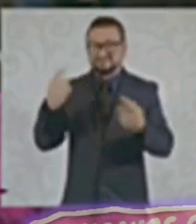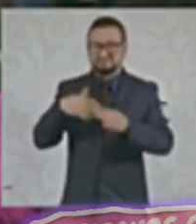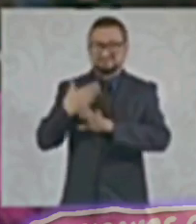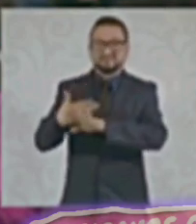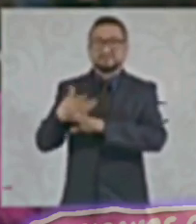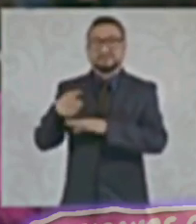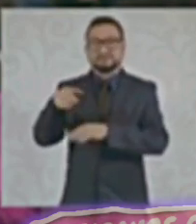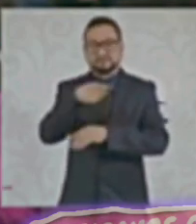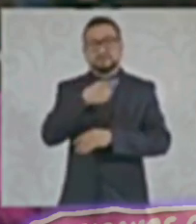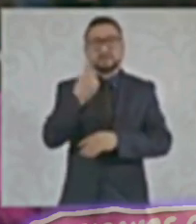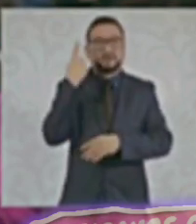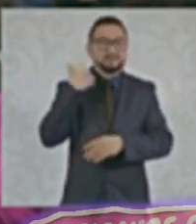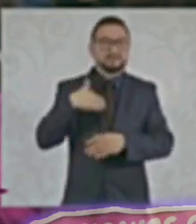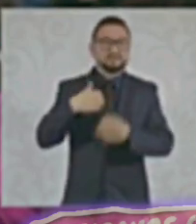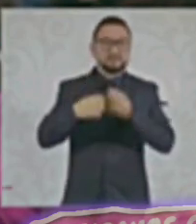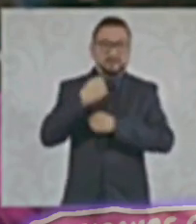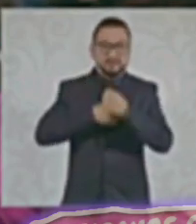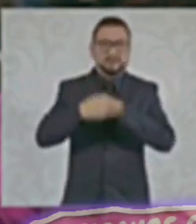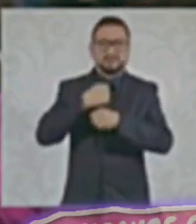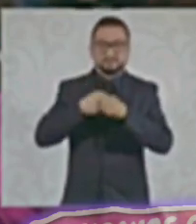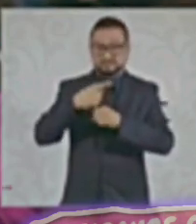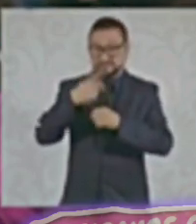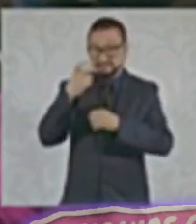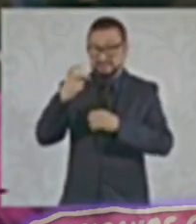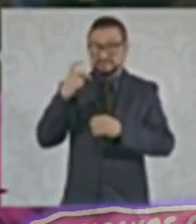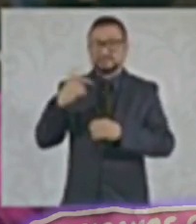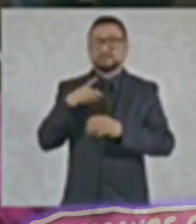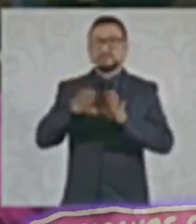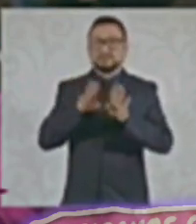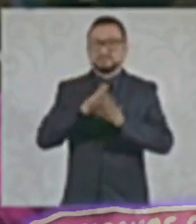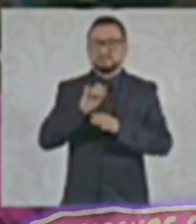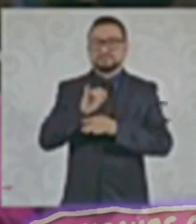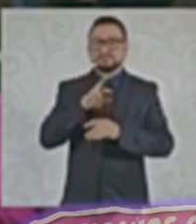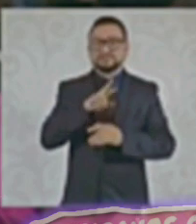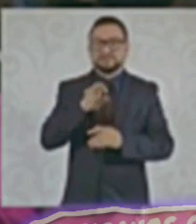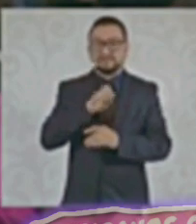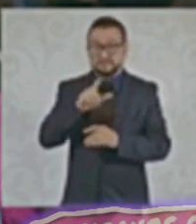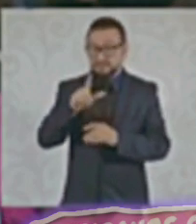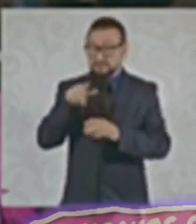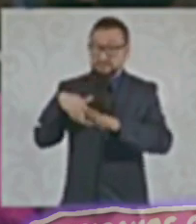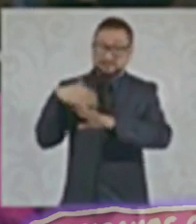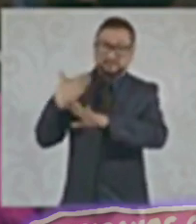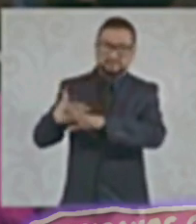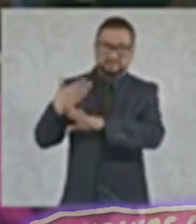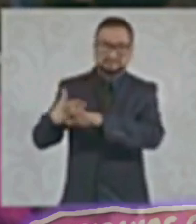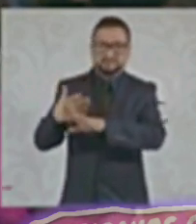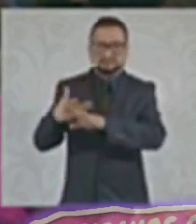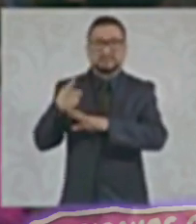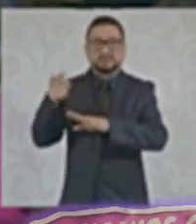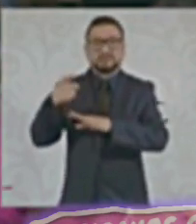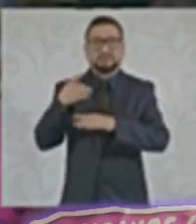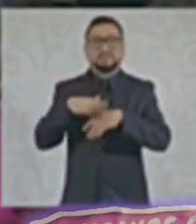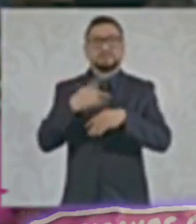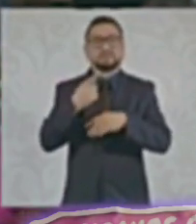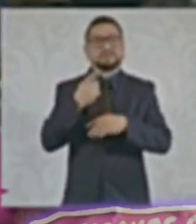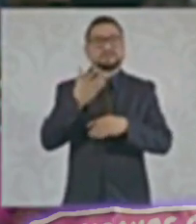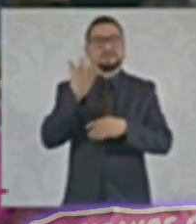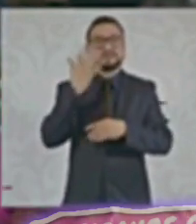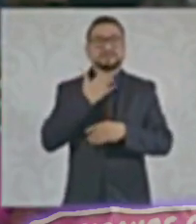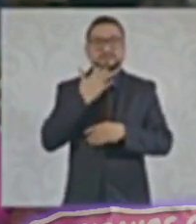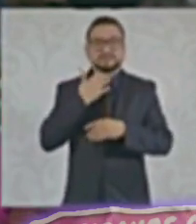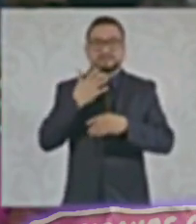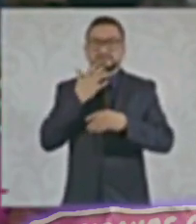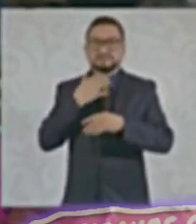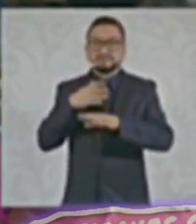usted expresó su condena contra las agresiones de Israel en una carta publicada en La Jornada que se